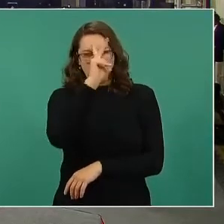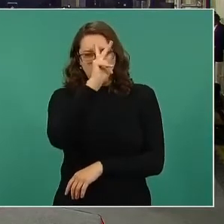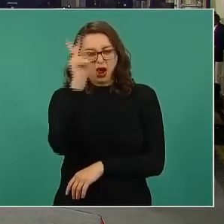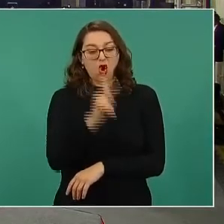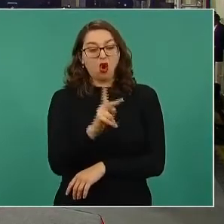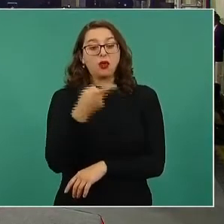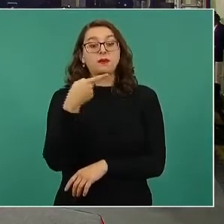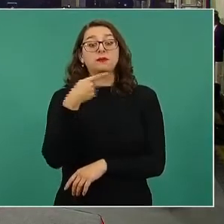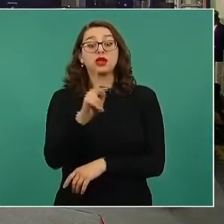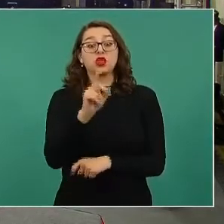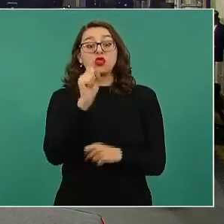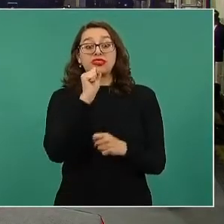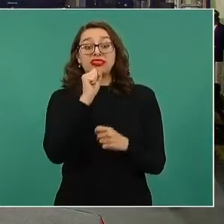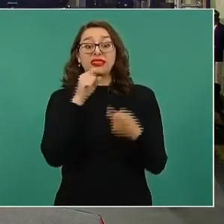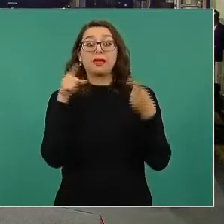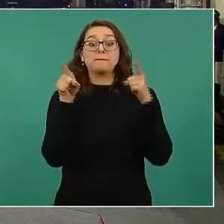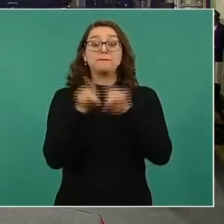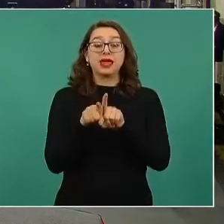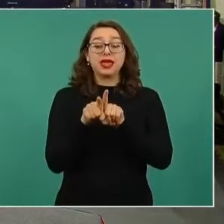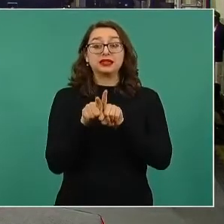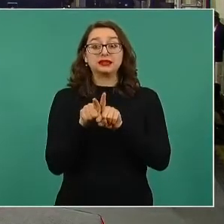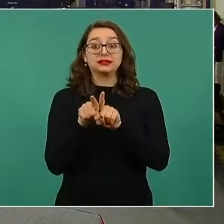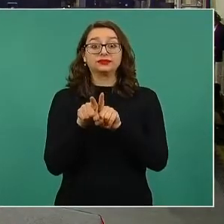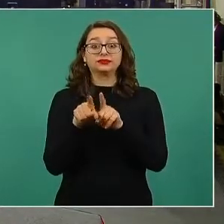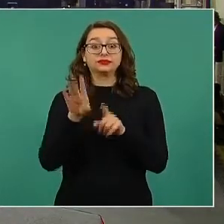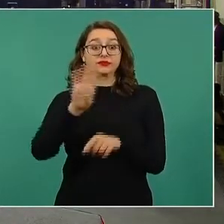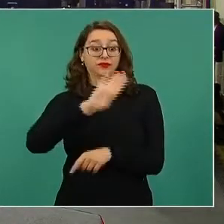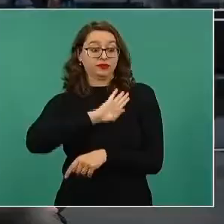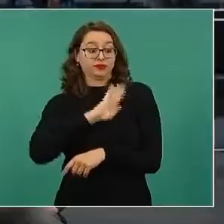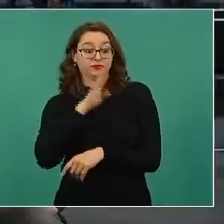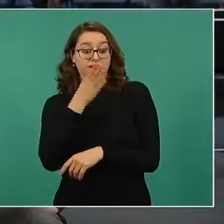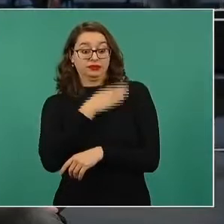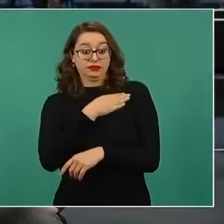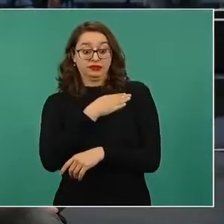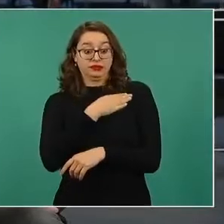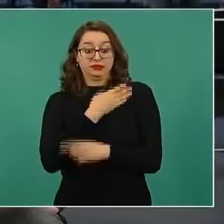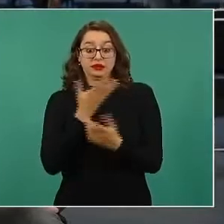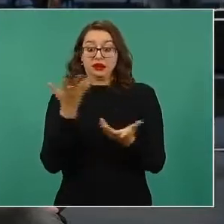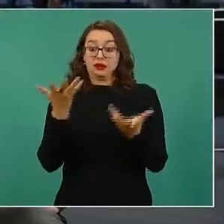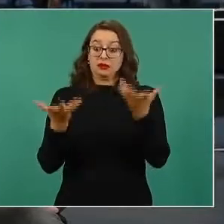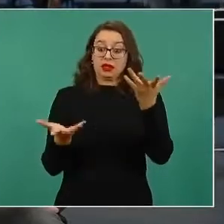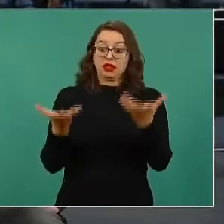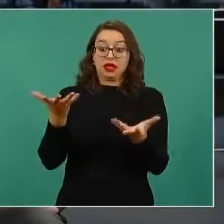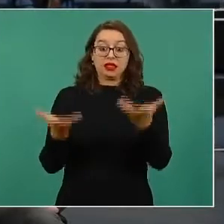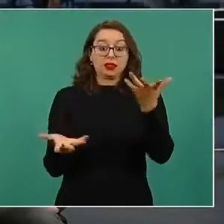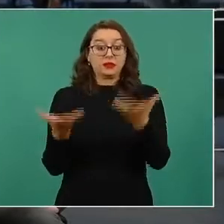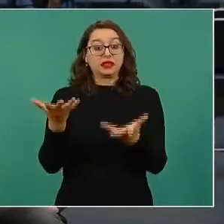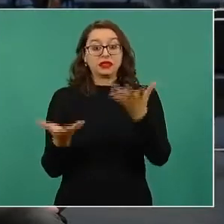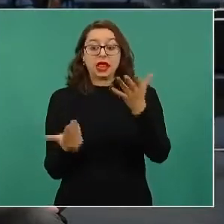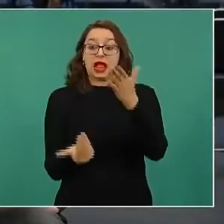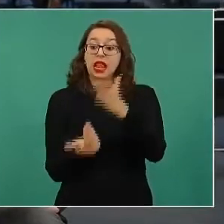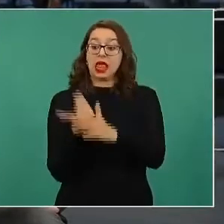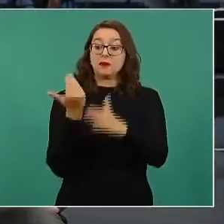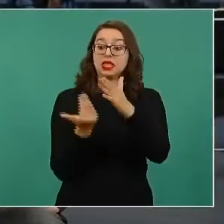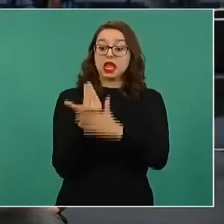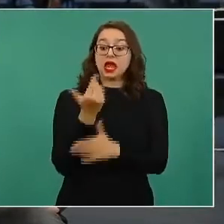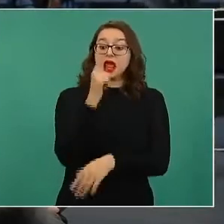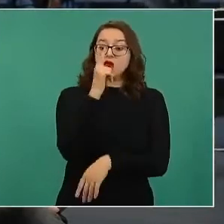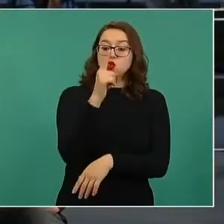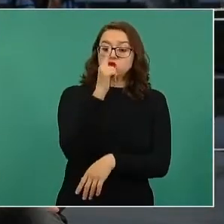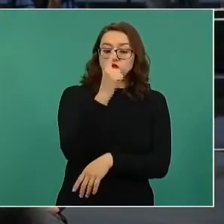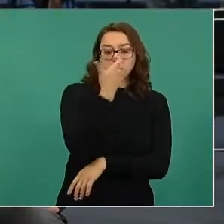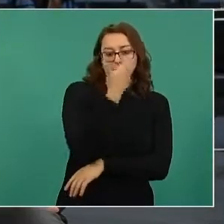tienen tarifas diferenciadas, es decir, en la mañana cuesta ciertos euros el